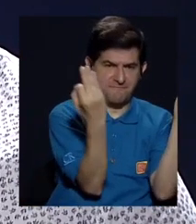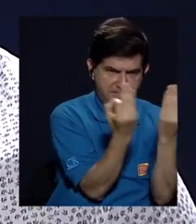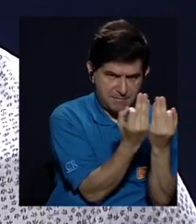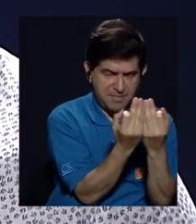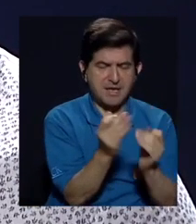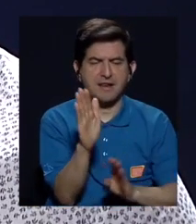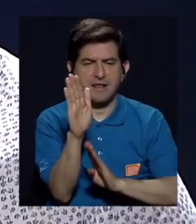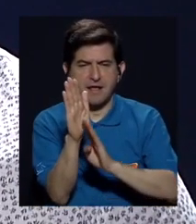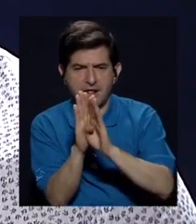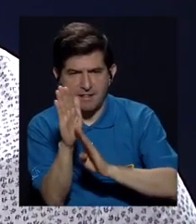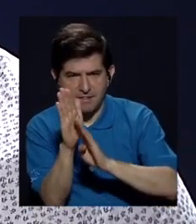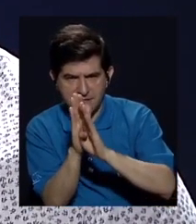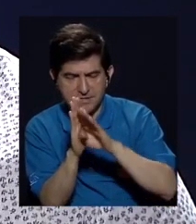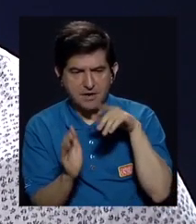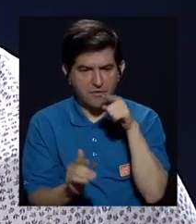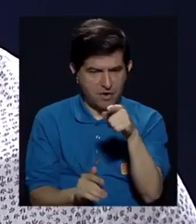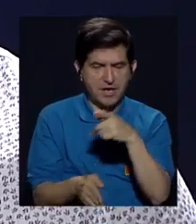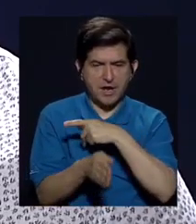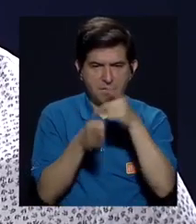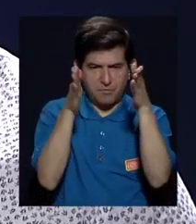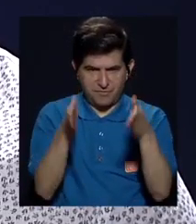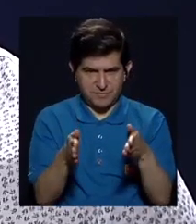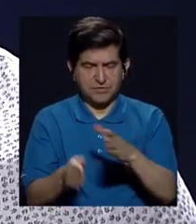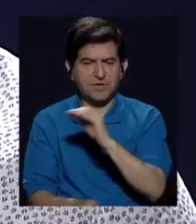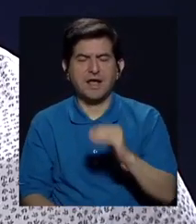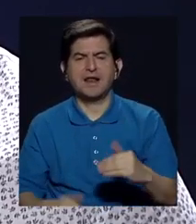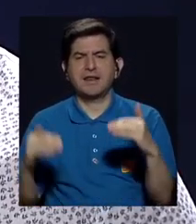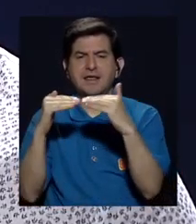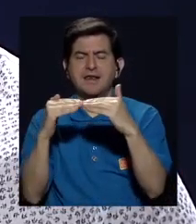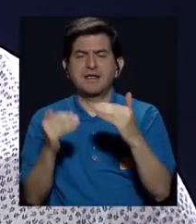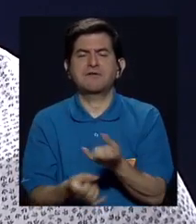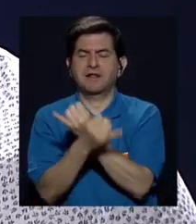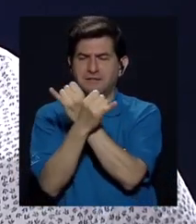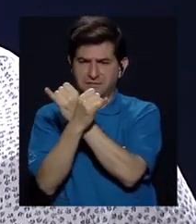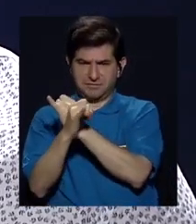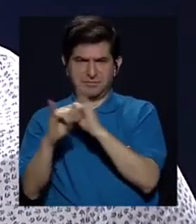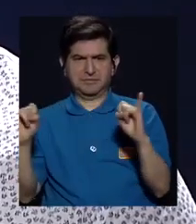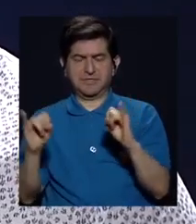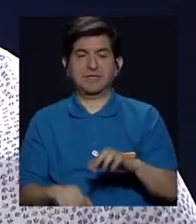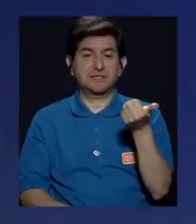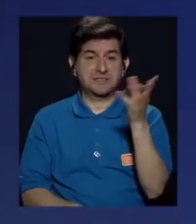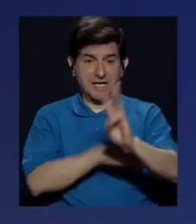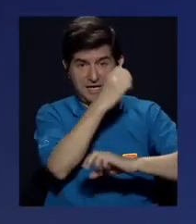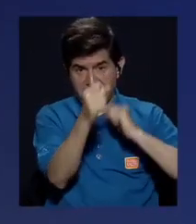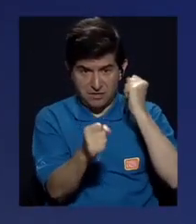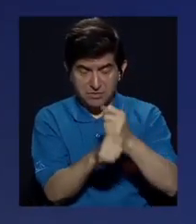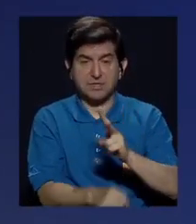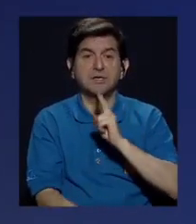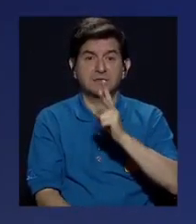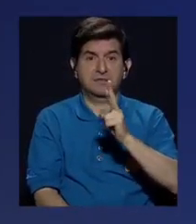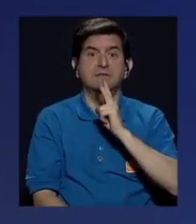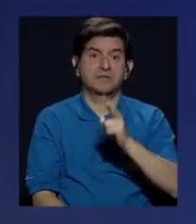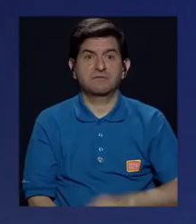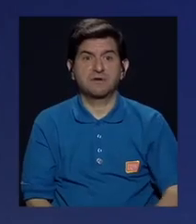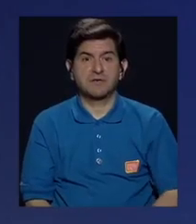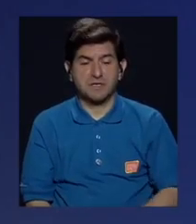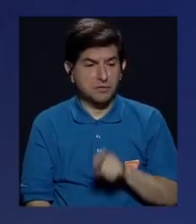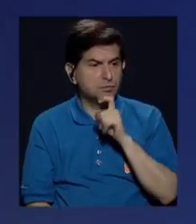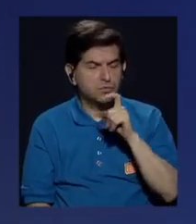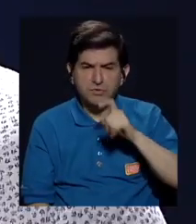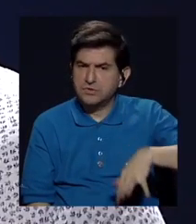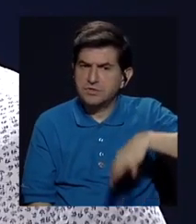el desarrollo de ella como profesional y sobre todo un nivel de autonomía que a los 16 años es verdaderamente algo difícil